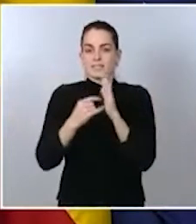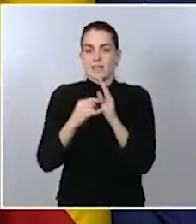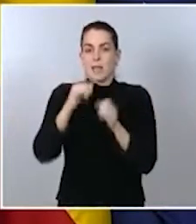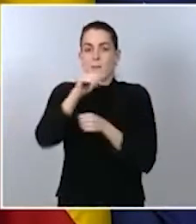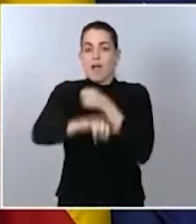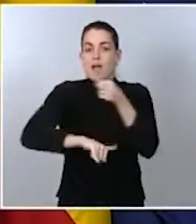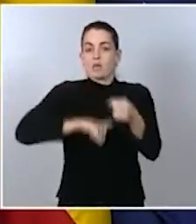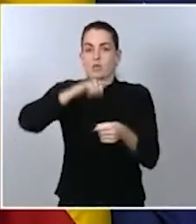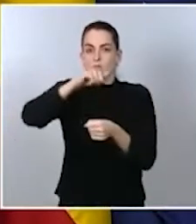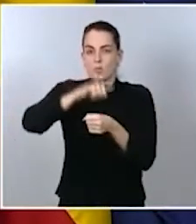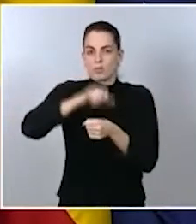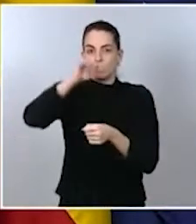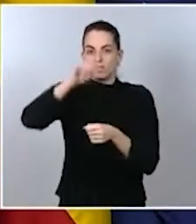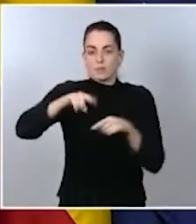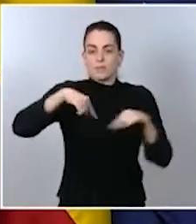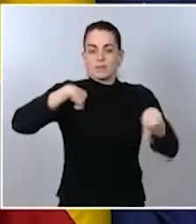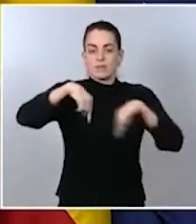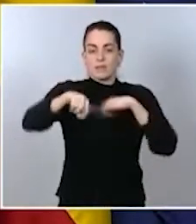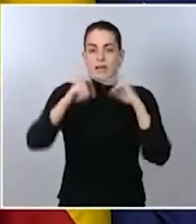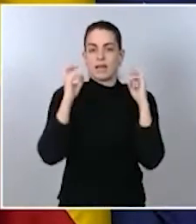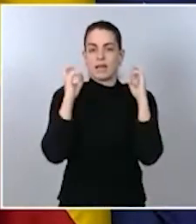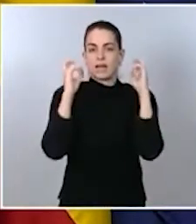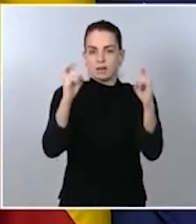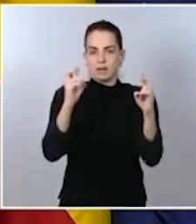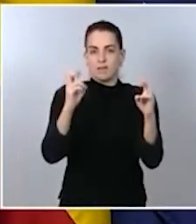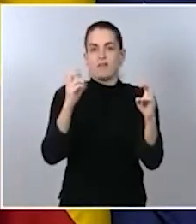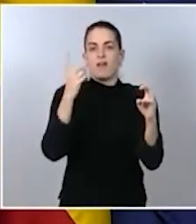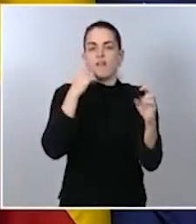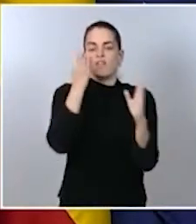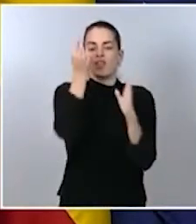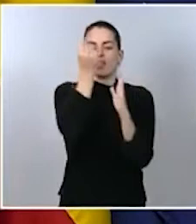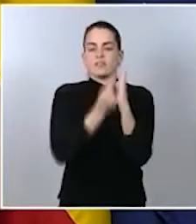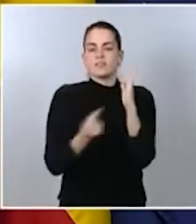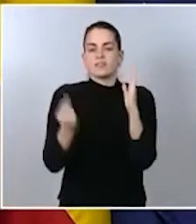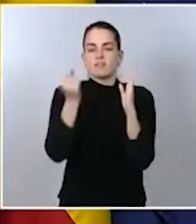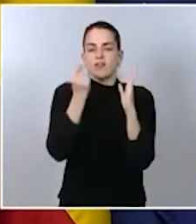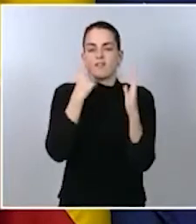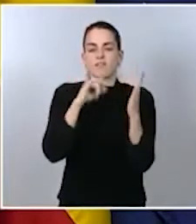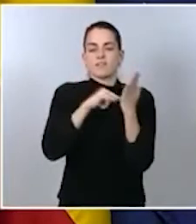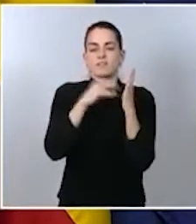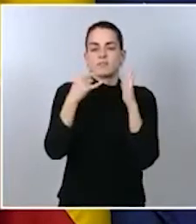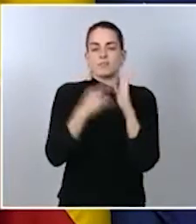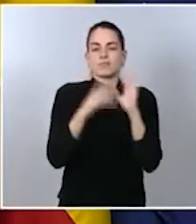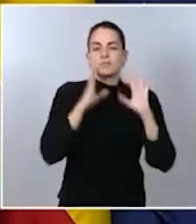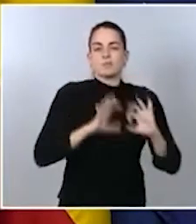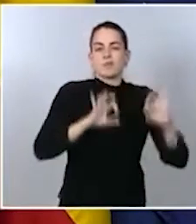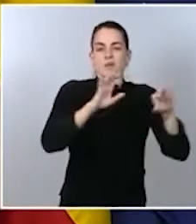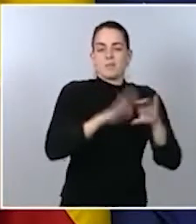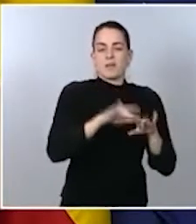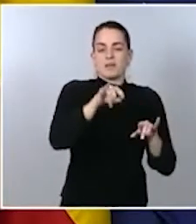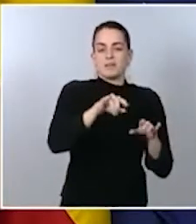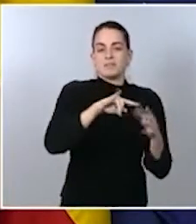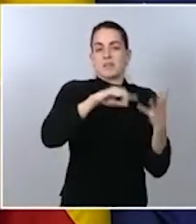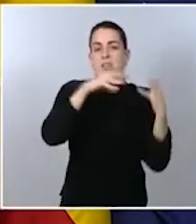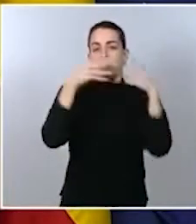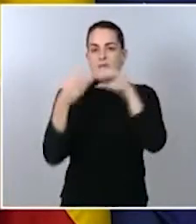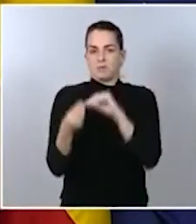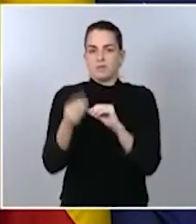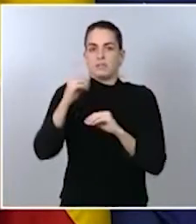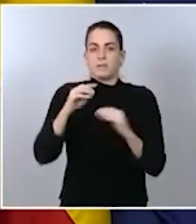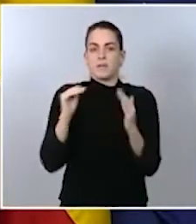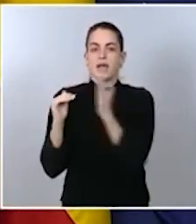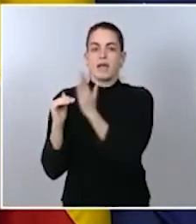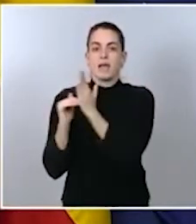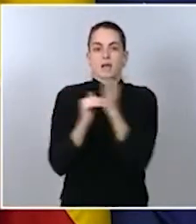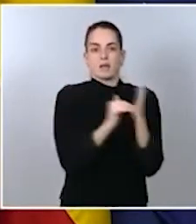ferroviario se diseñó el dispositivo de embolsamiento de camiones y se alertó a todas